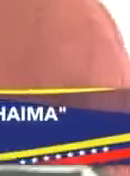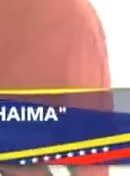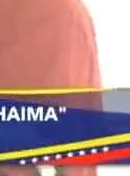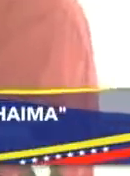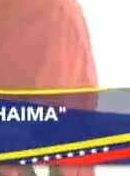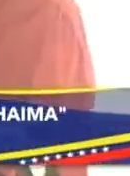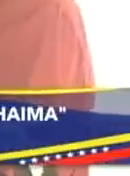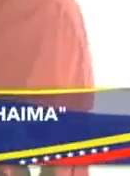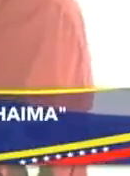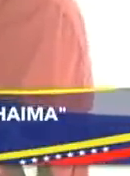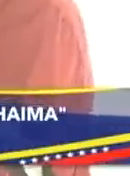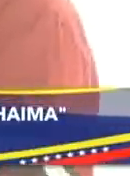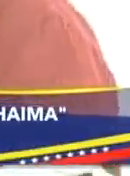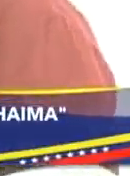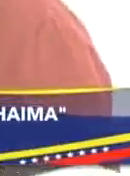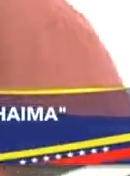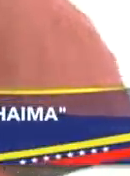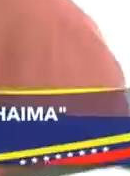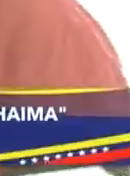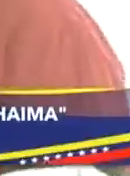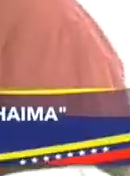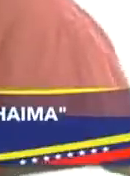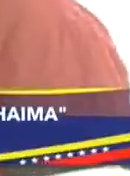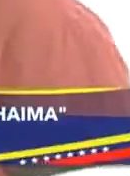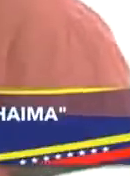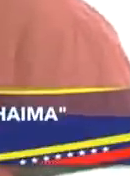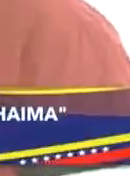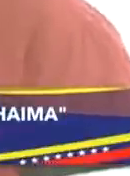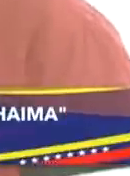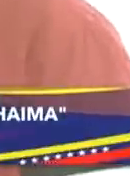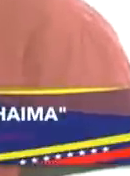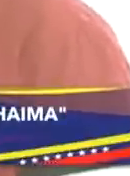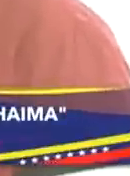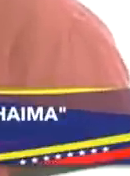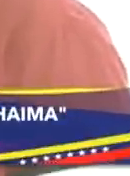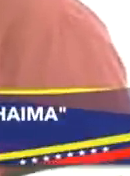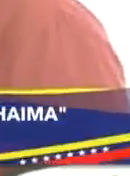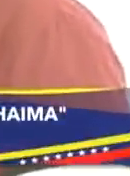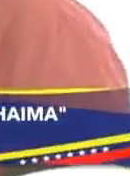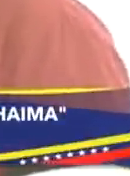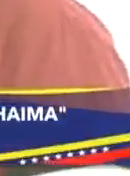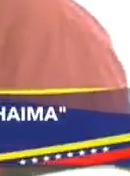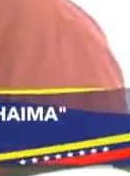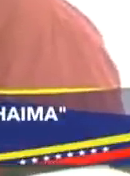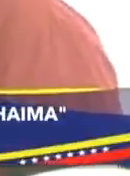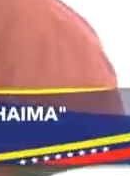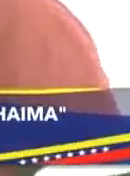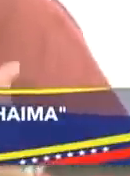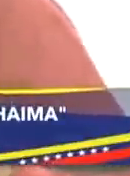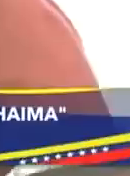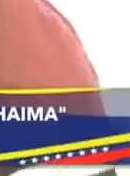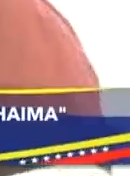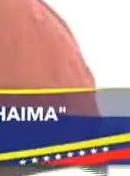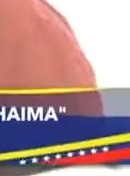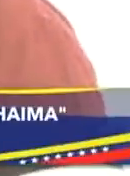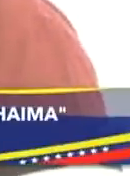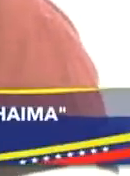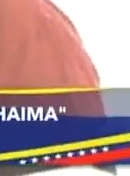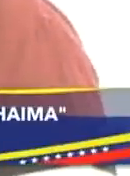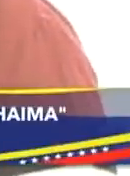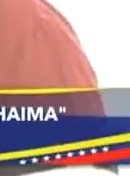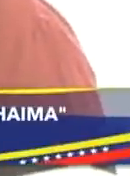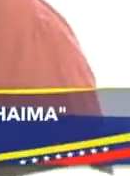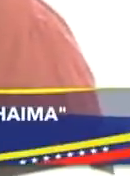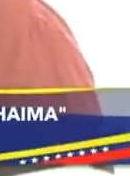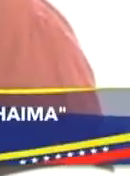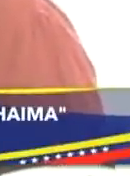importante para eso la organización de la clase puede ser a través de los sindicatos, la juventud petrolera, los CPT, que en ese momento estamos en esa